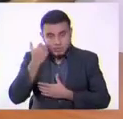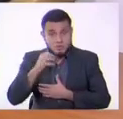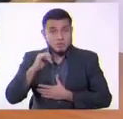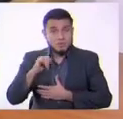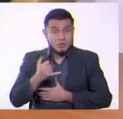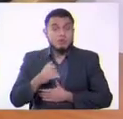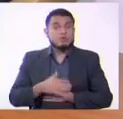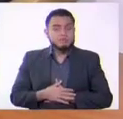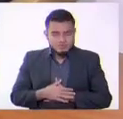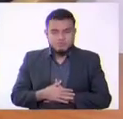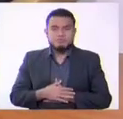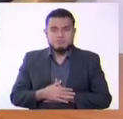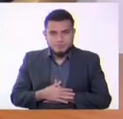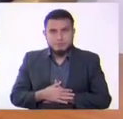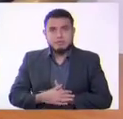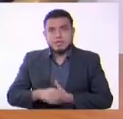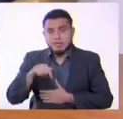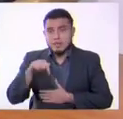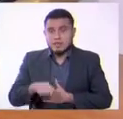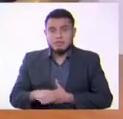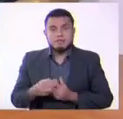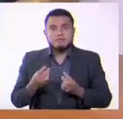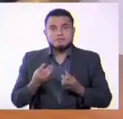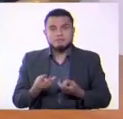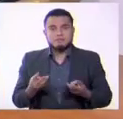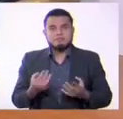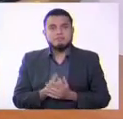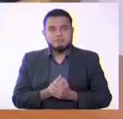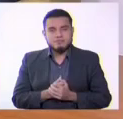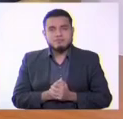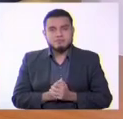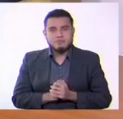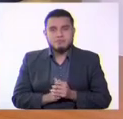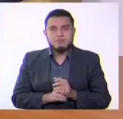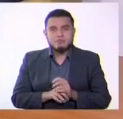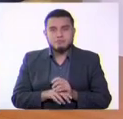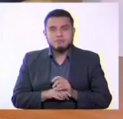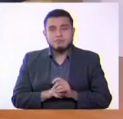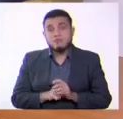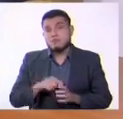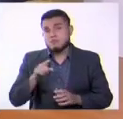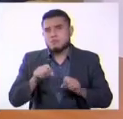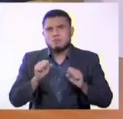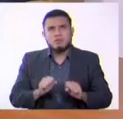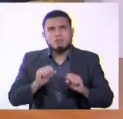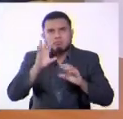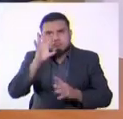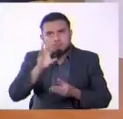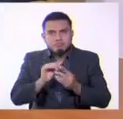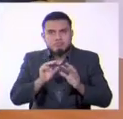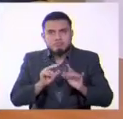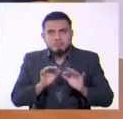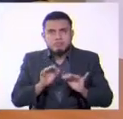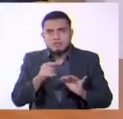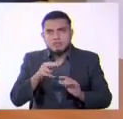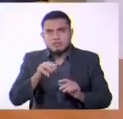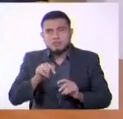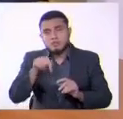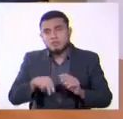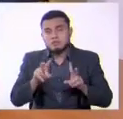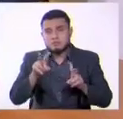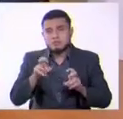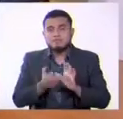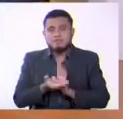sido dedicado para esta asignatura y ustedes pueden también descargar cada una de las guías de los temas que aquí